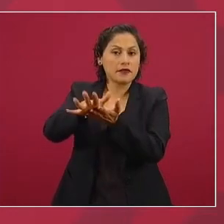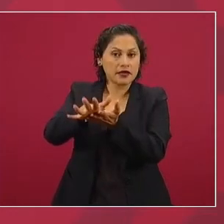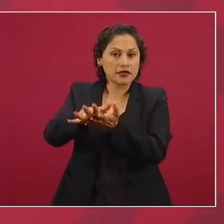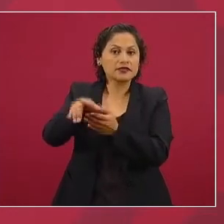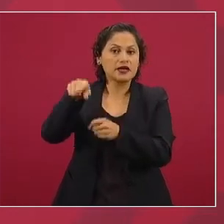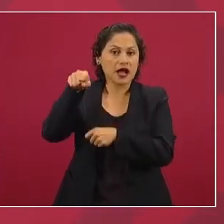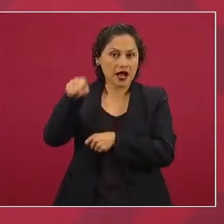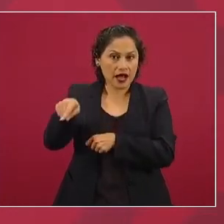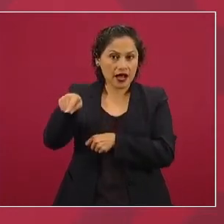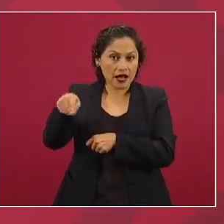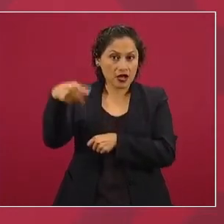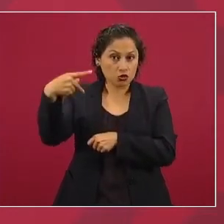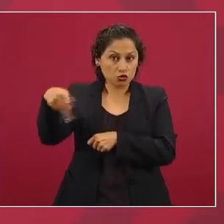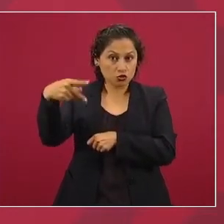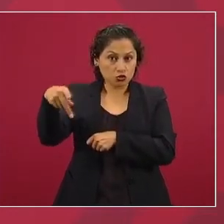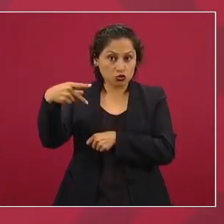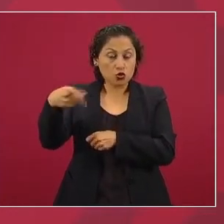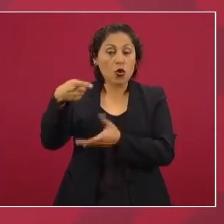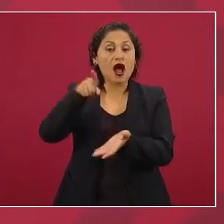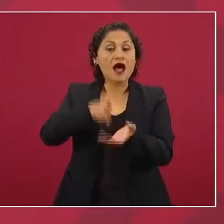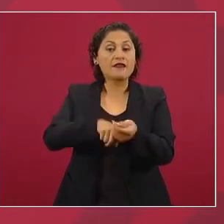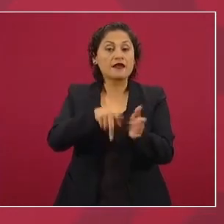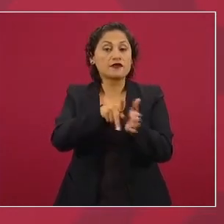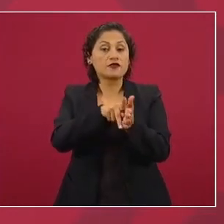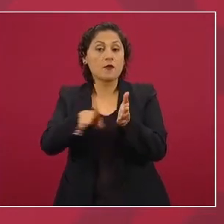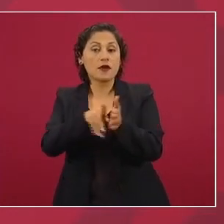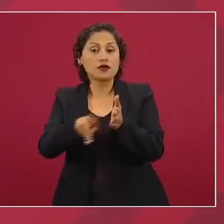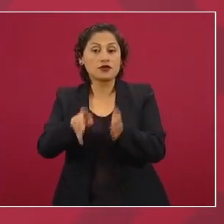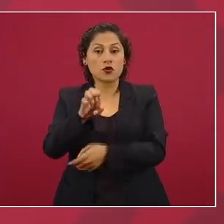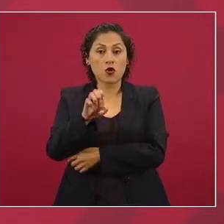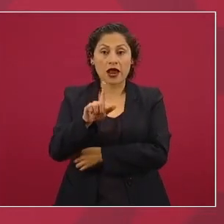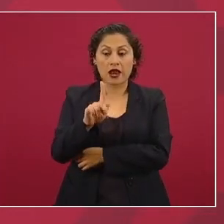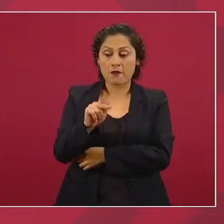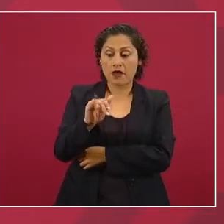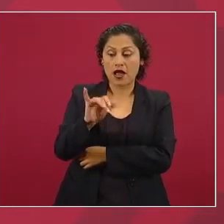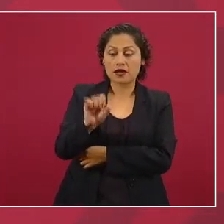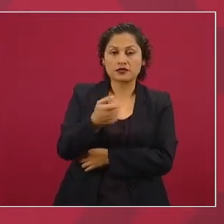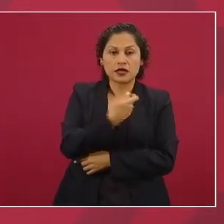dedicó el periódico El País de España.